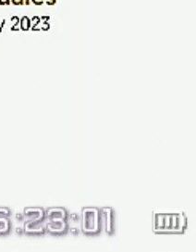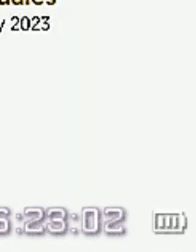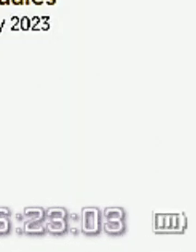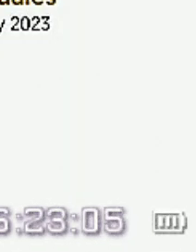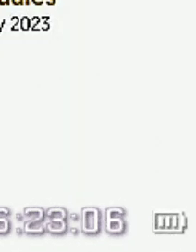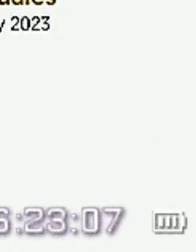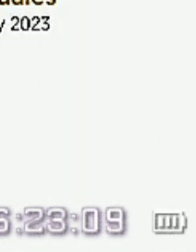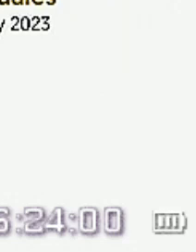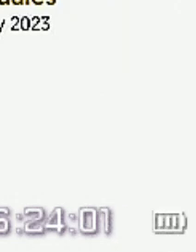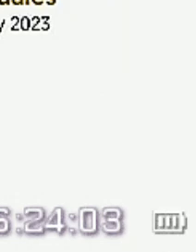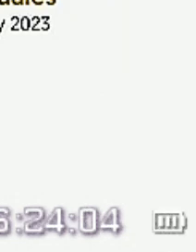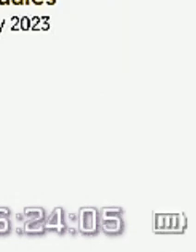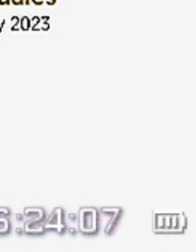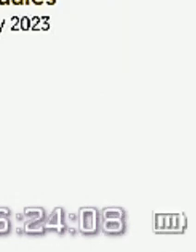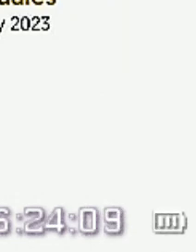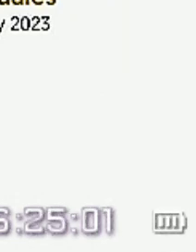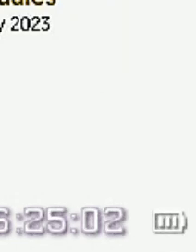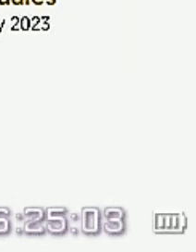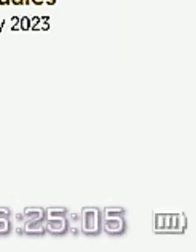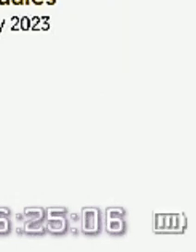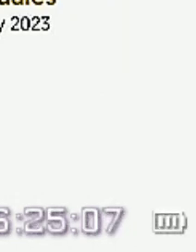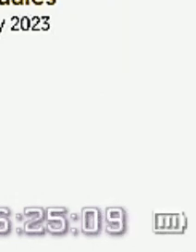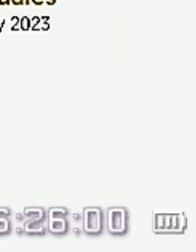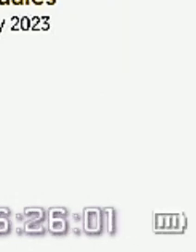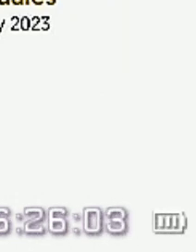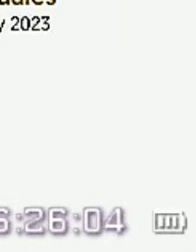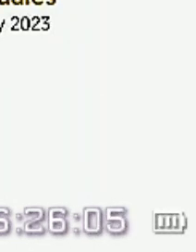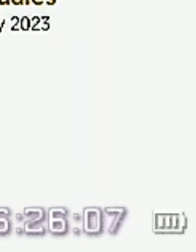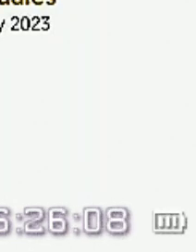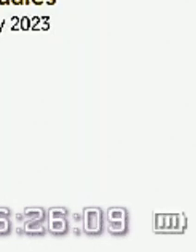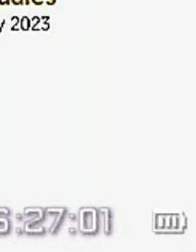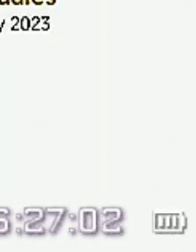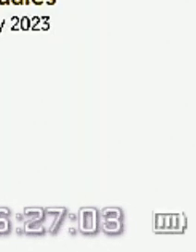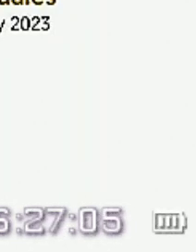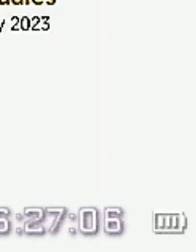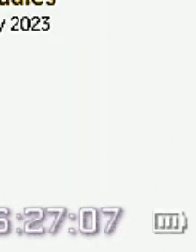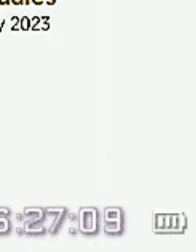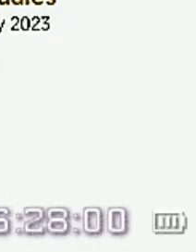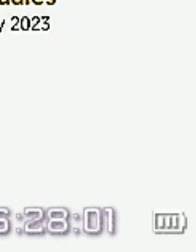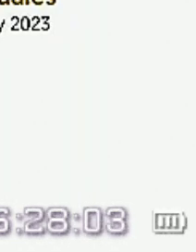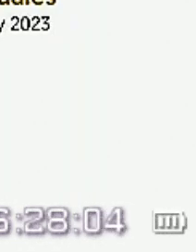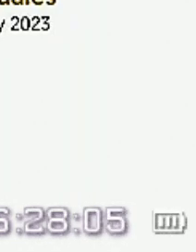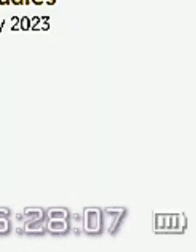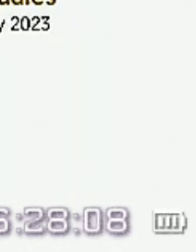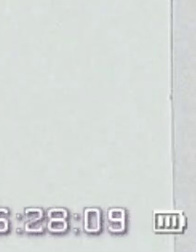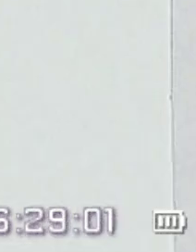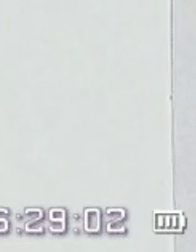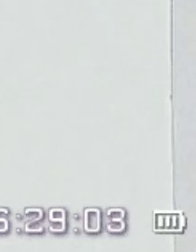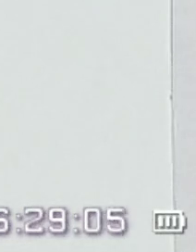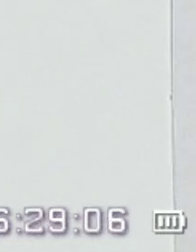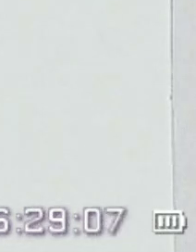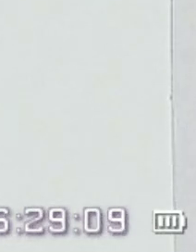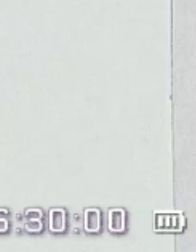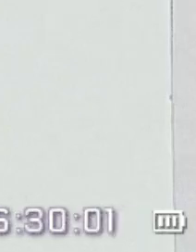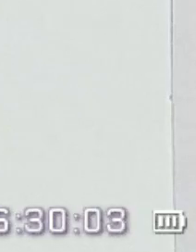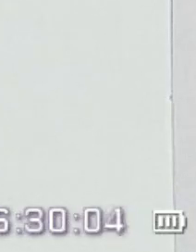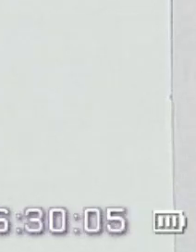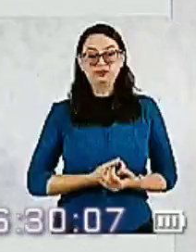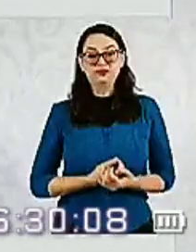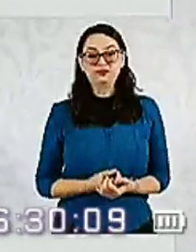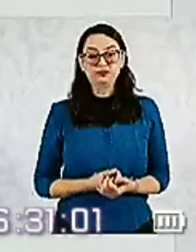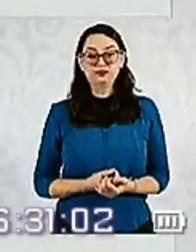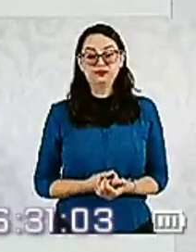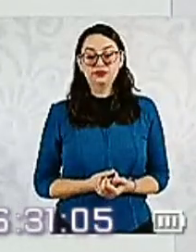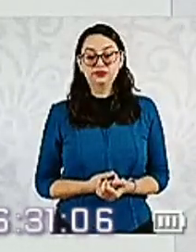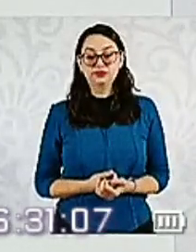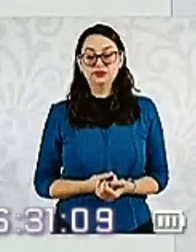del 83.1%. Es la tasa más baja histórica desde que se tienen registros en el país. La siguiente, por